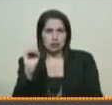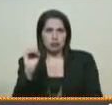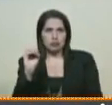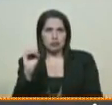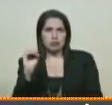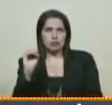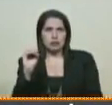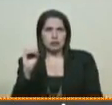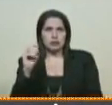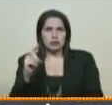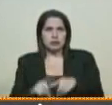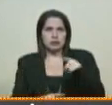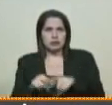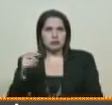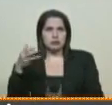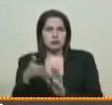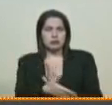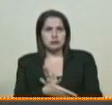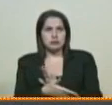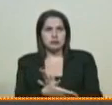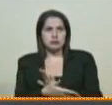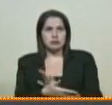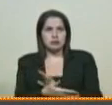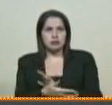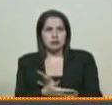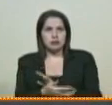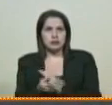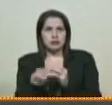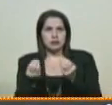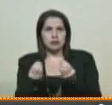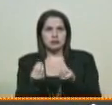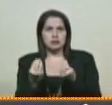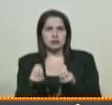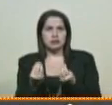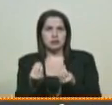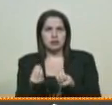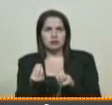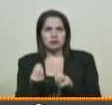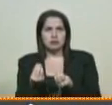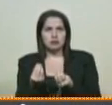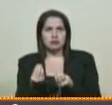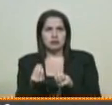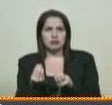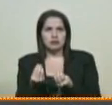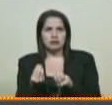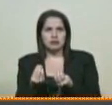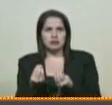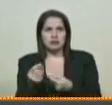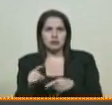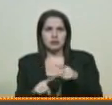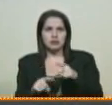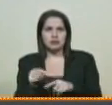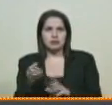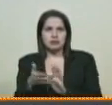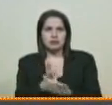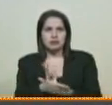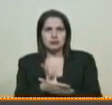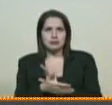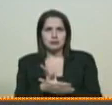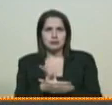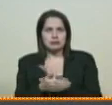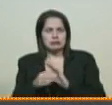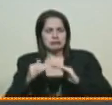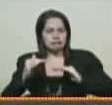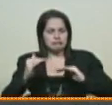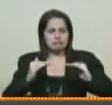con todas las acciones que vamos a tomar, que estamos activando, con el Petro, con la agenda económica bolivariana, bueno, ir